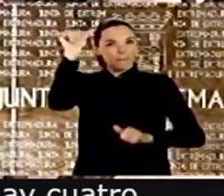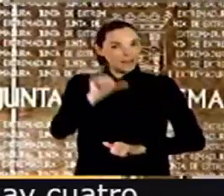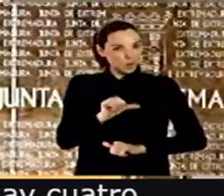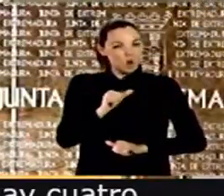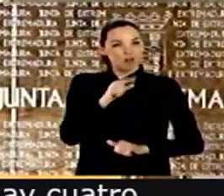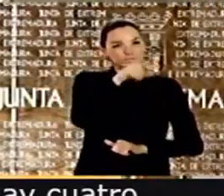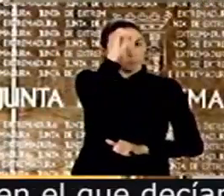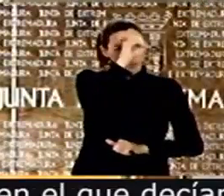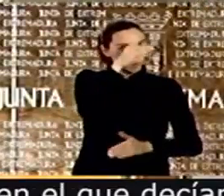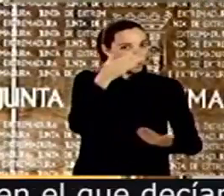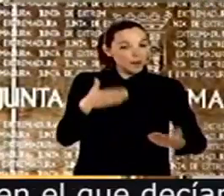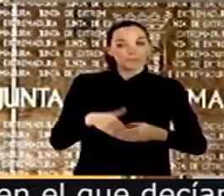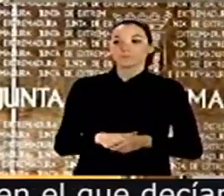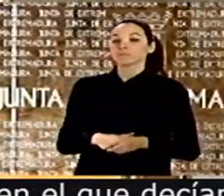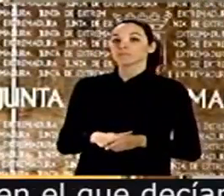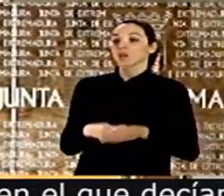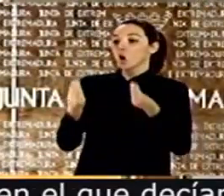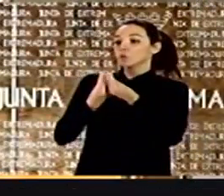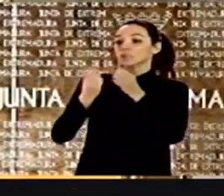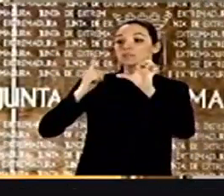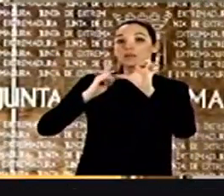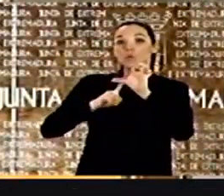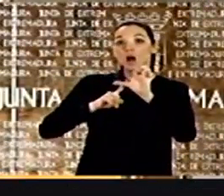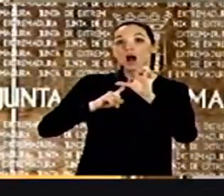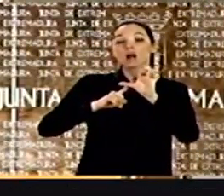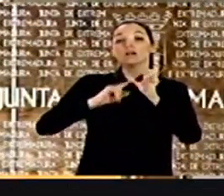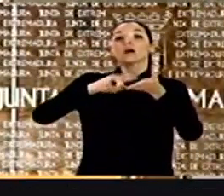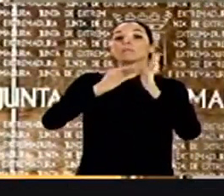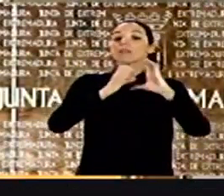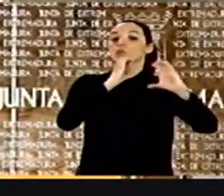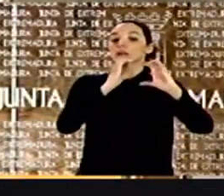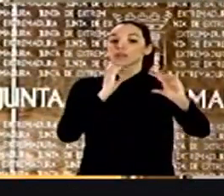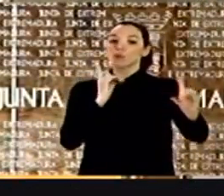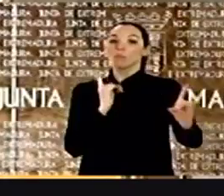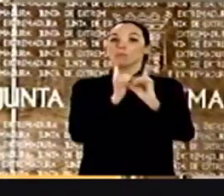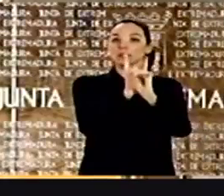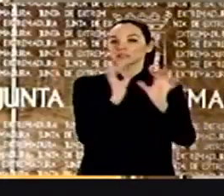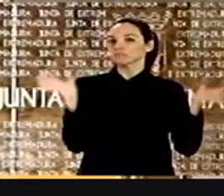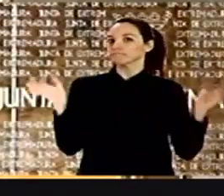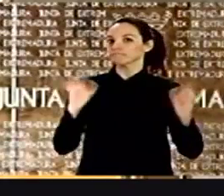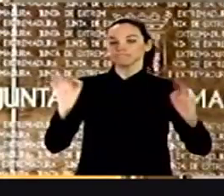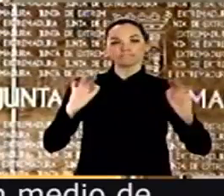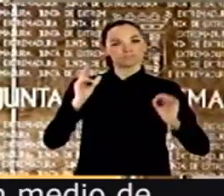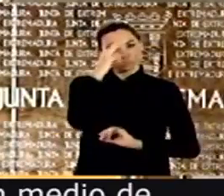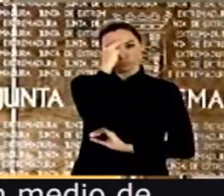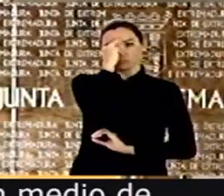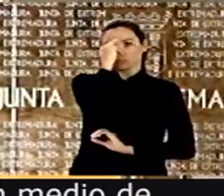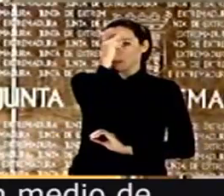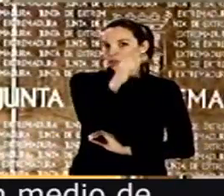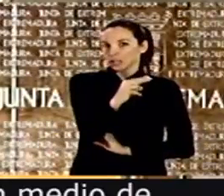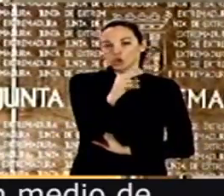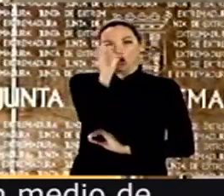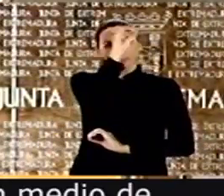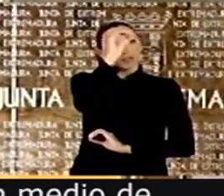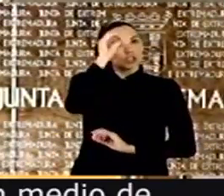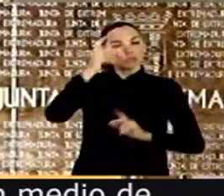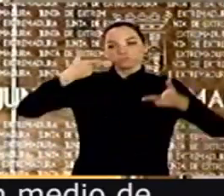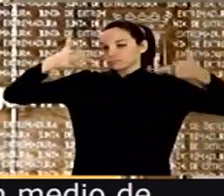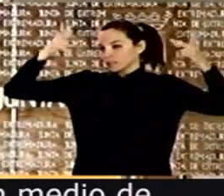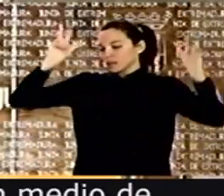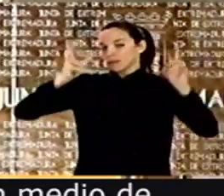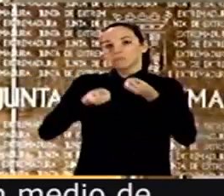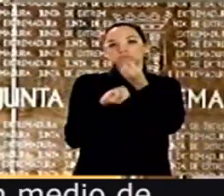La Junta de Extremadura no va a criticar a ningún medio de comunicación. Este es un gobierno que respeta la pluralidad y la libertad